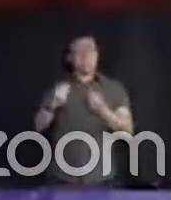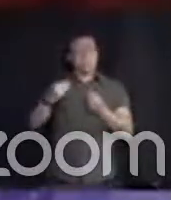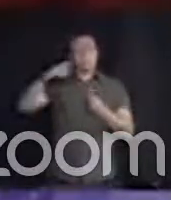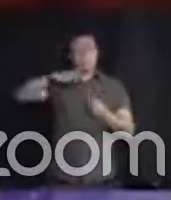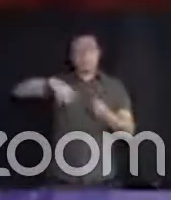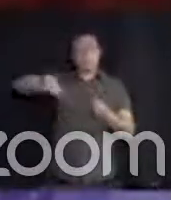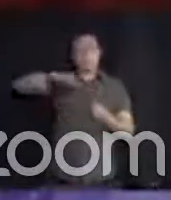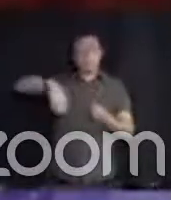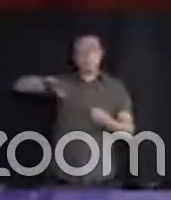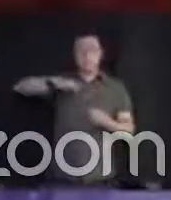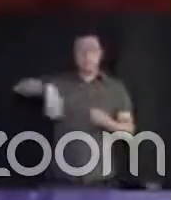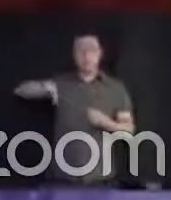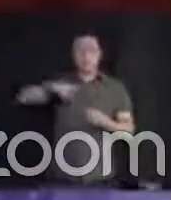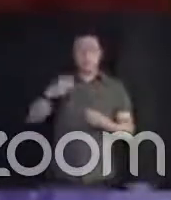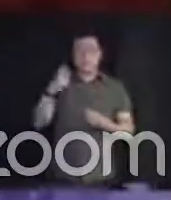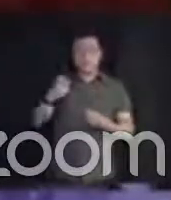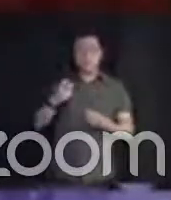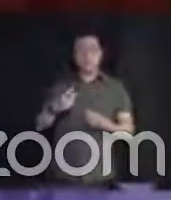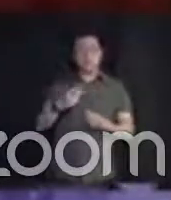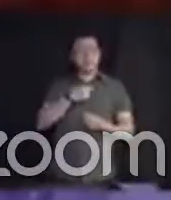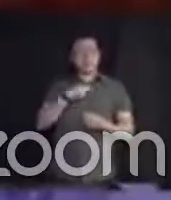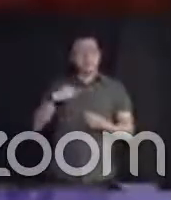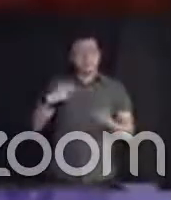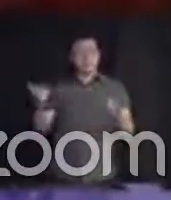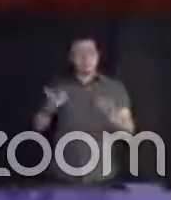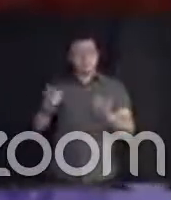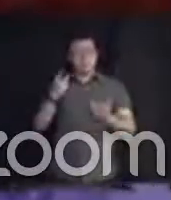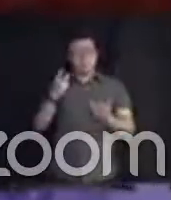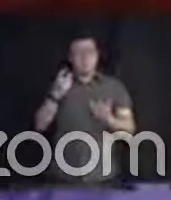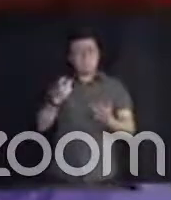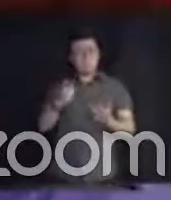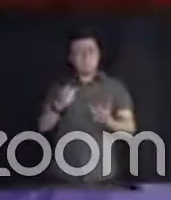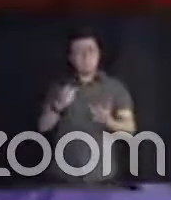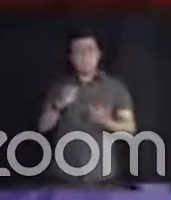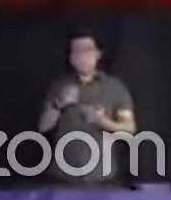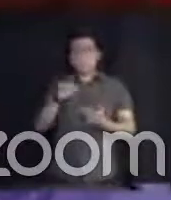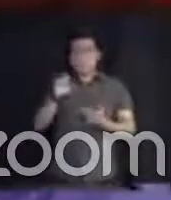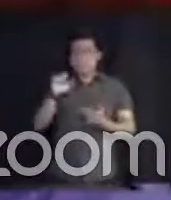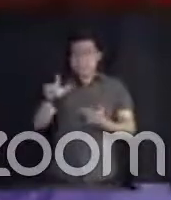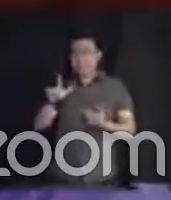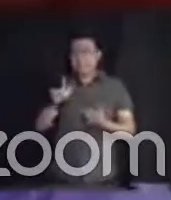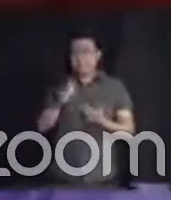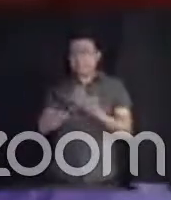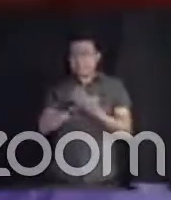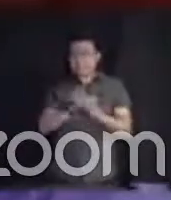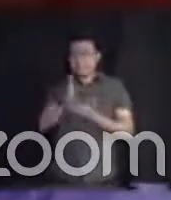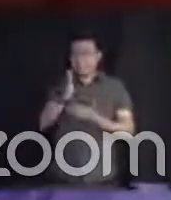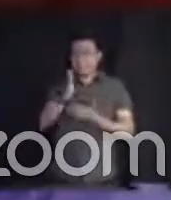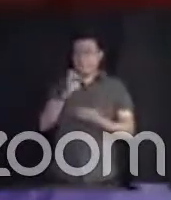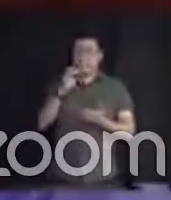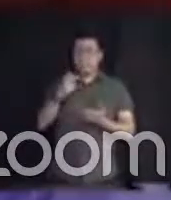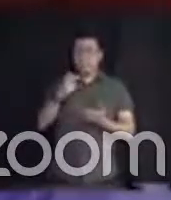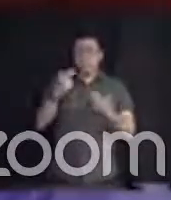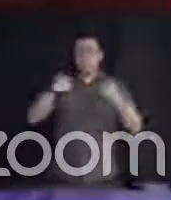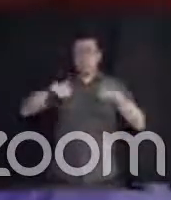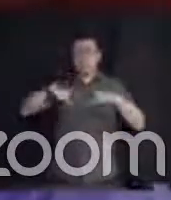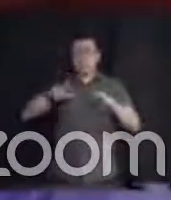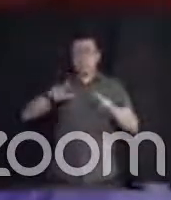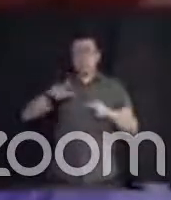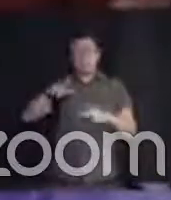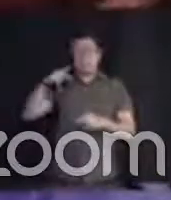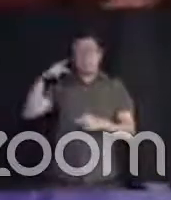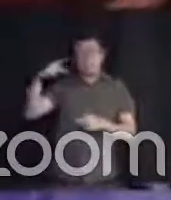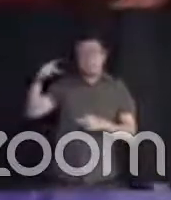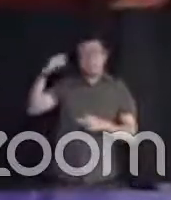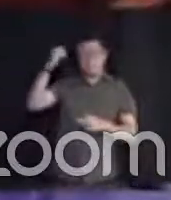tiempo. Y cuando lo hacemos con lealtad, con fidelidad, cuando representamos